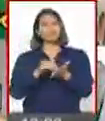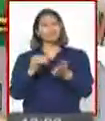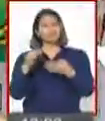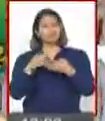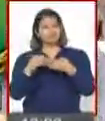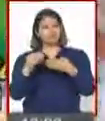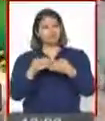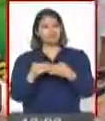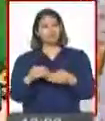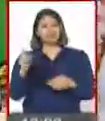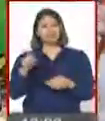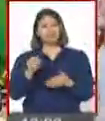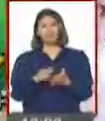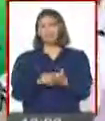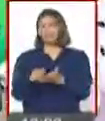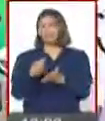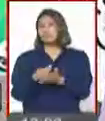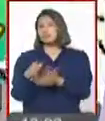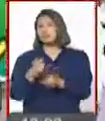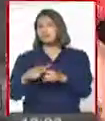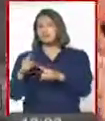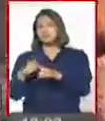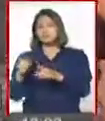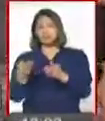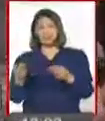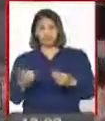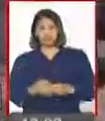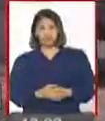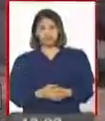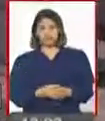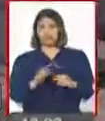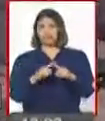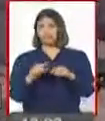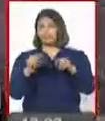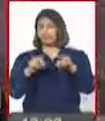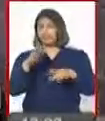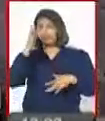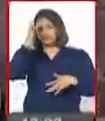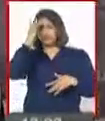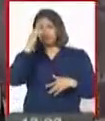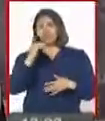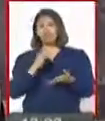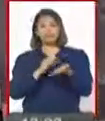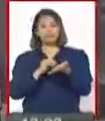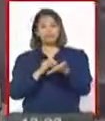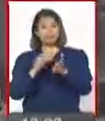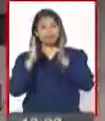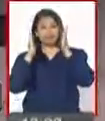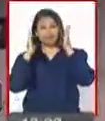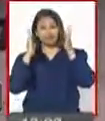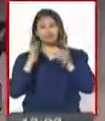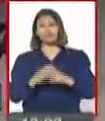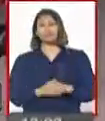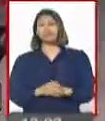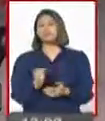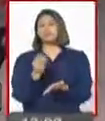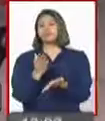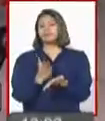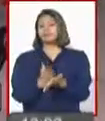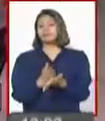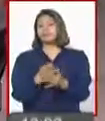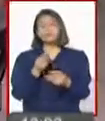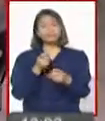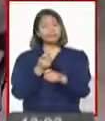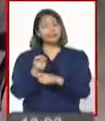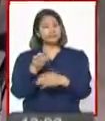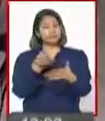o $10.000 que deben que comprar de a las importadoras. Sin embargo, los pacientes se quejan por la falta de atención debido al paro. Un